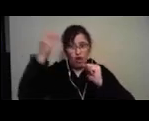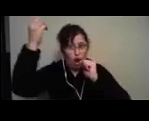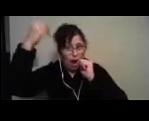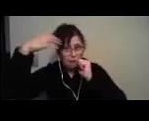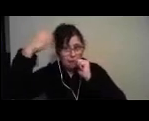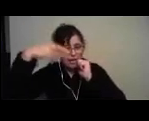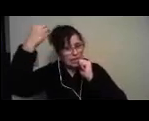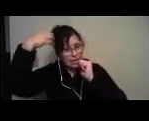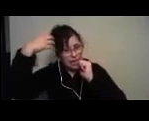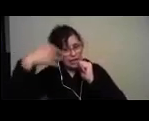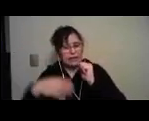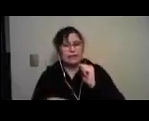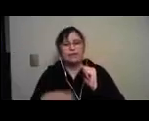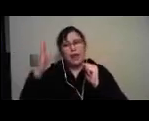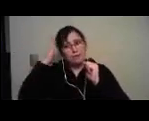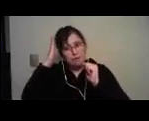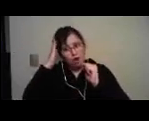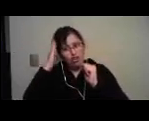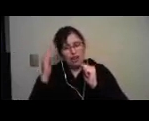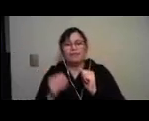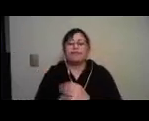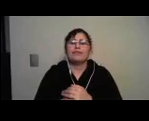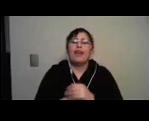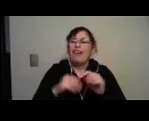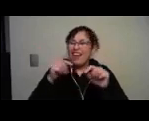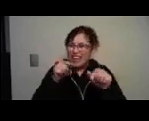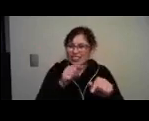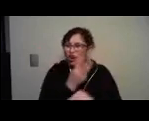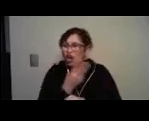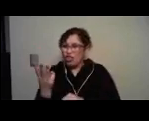aprendizaje y memoria, ¿ya? Porque